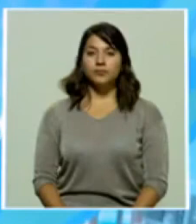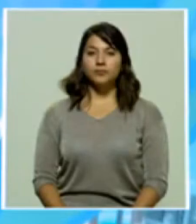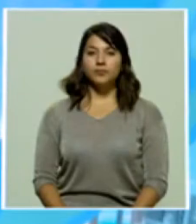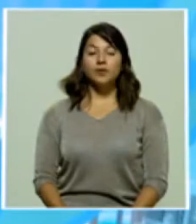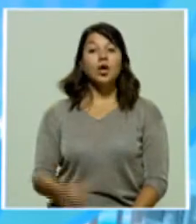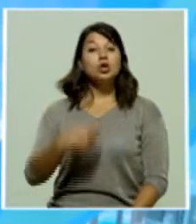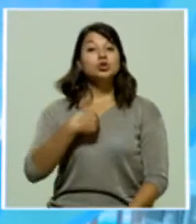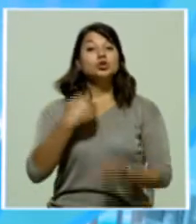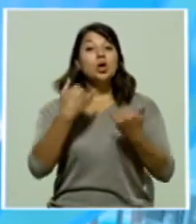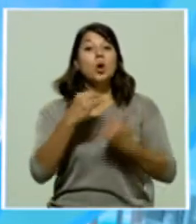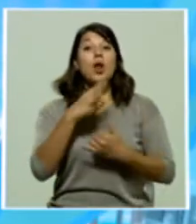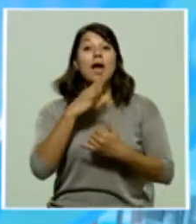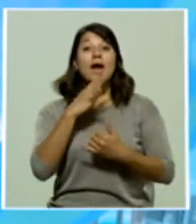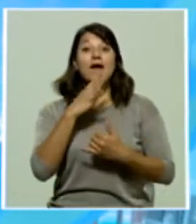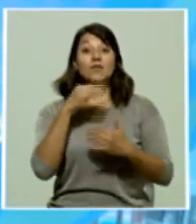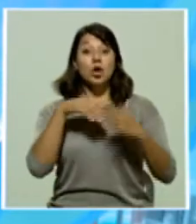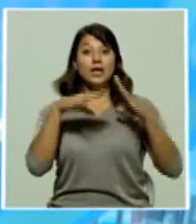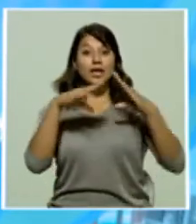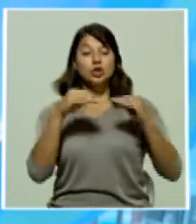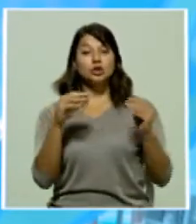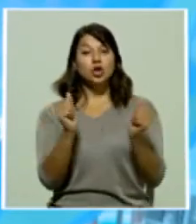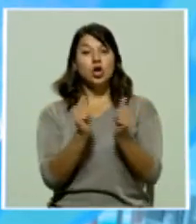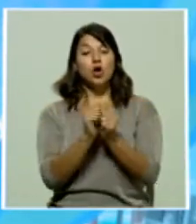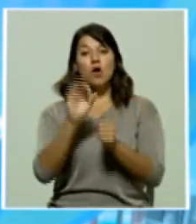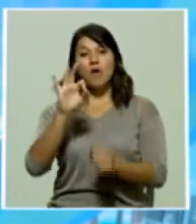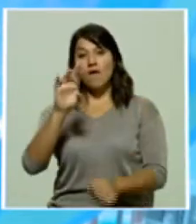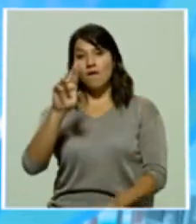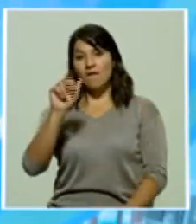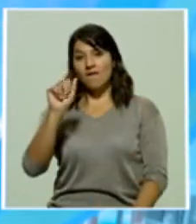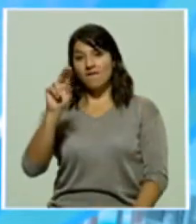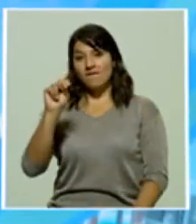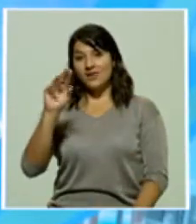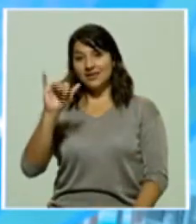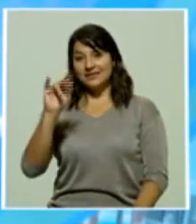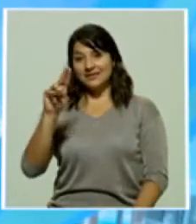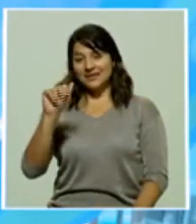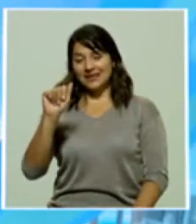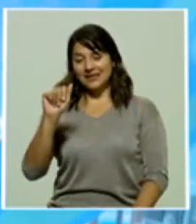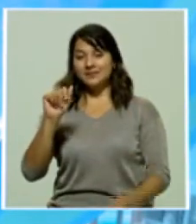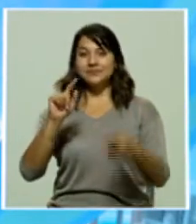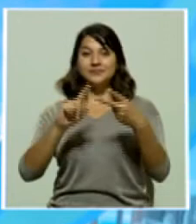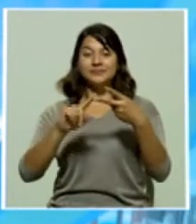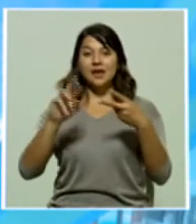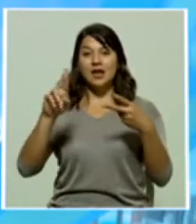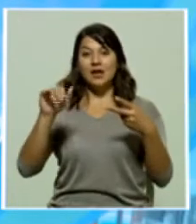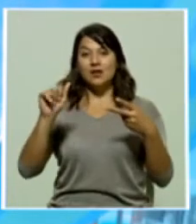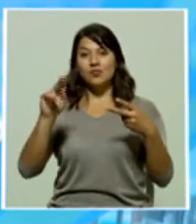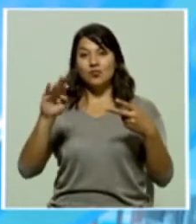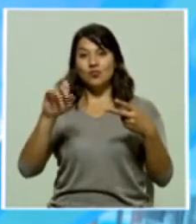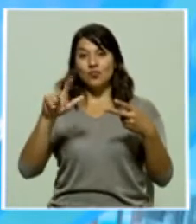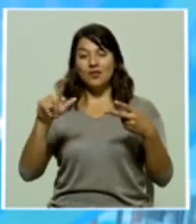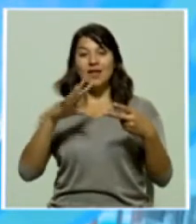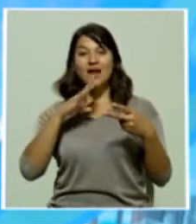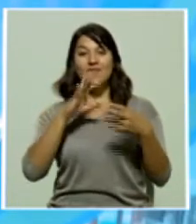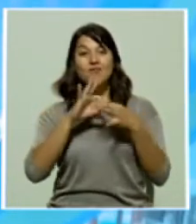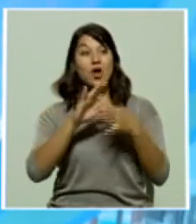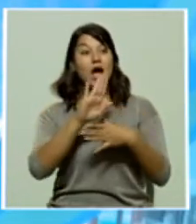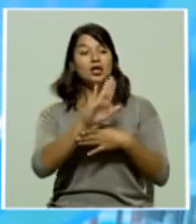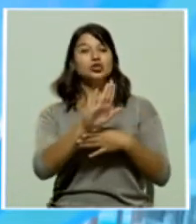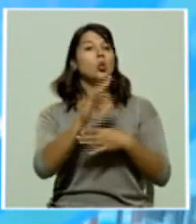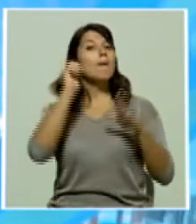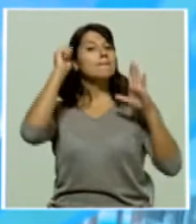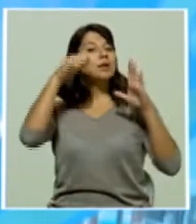Estoy conversando esta noche con Francina Delgado y Randall Rivera. Estamos hablando de su película Justicia